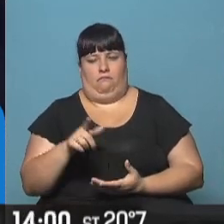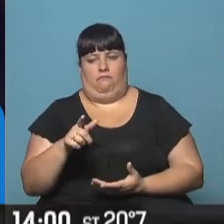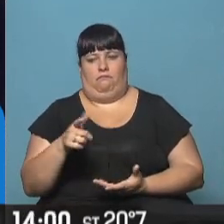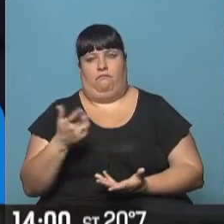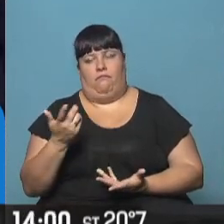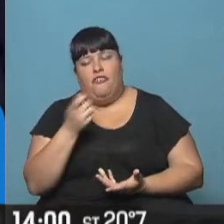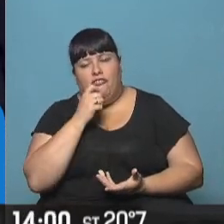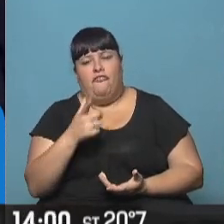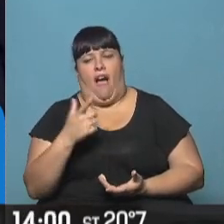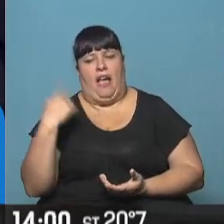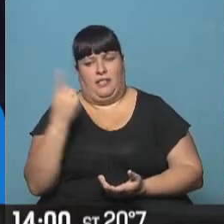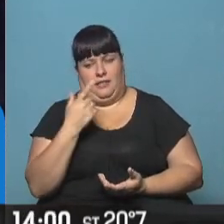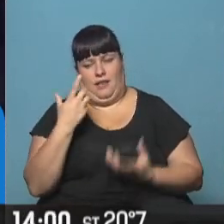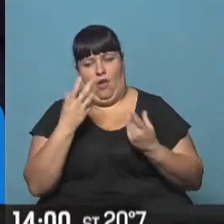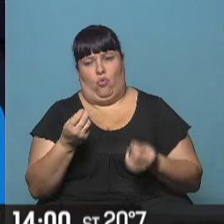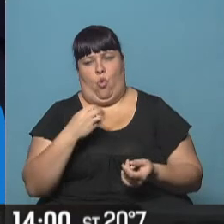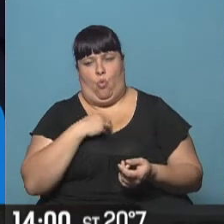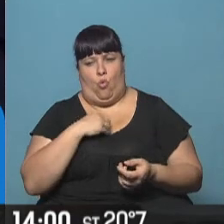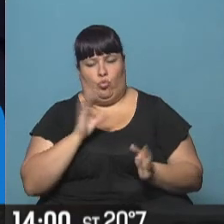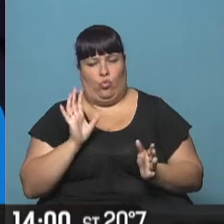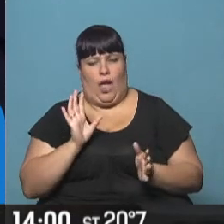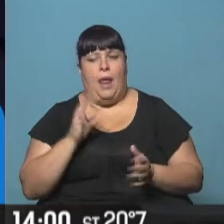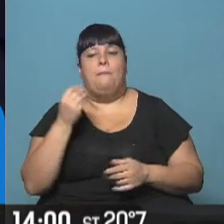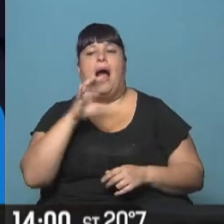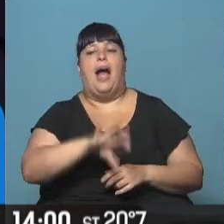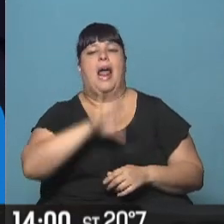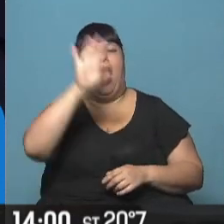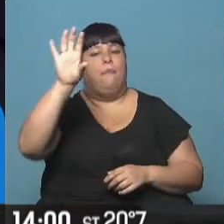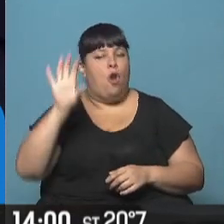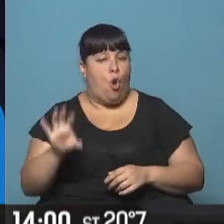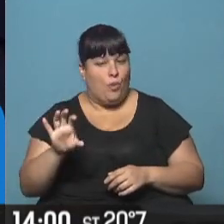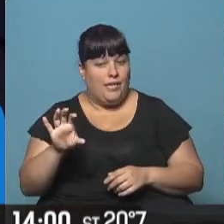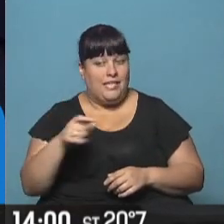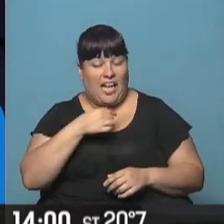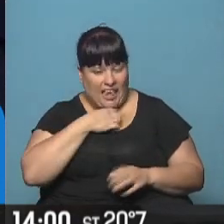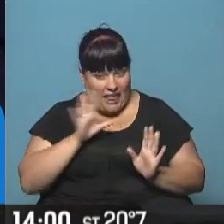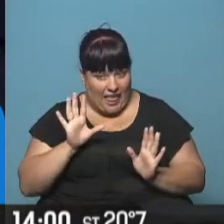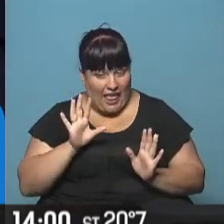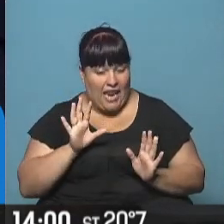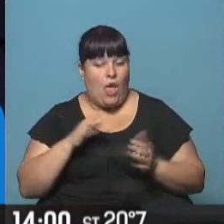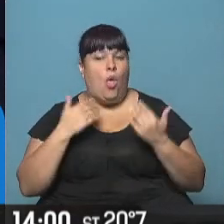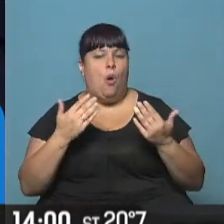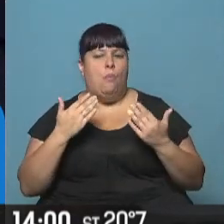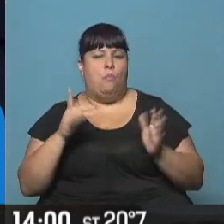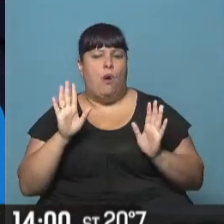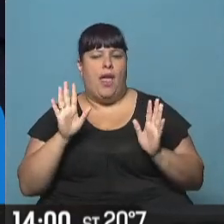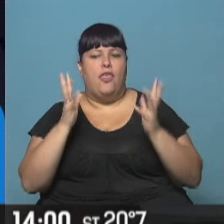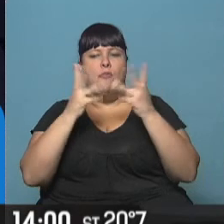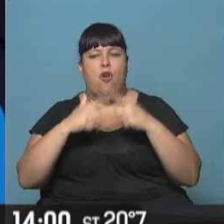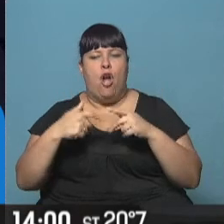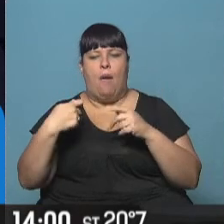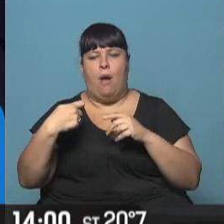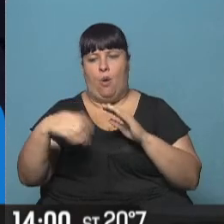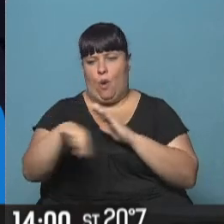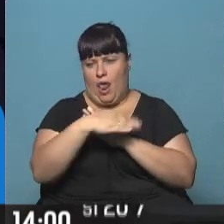una facilidad voluntaria para que las provincias que lo deseen puedan efectuar programas de